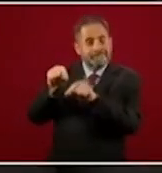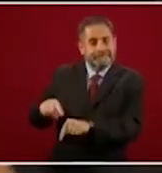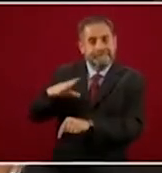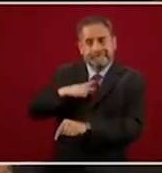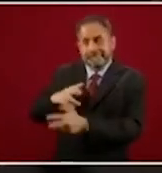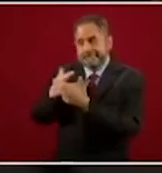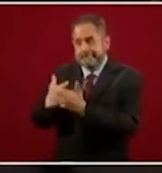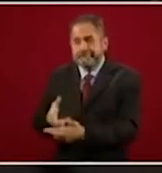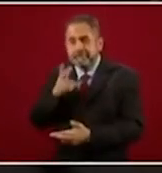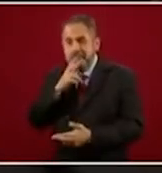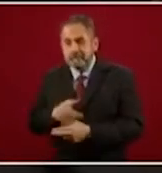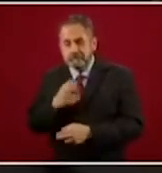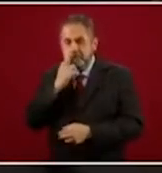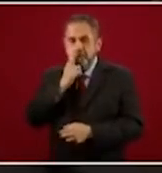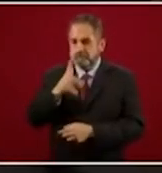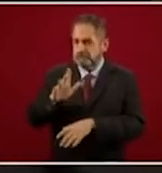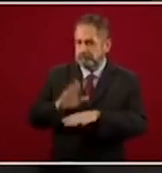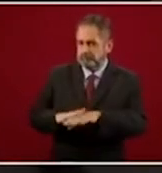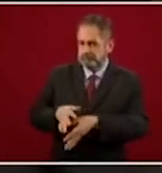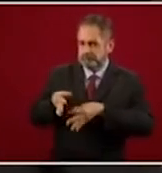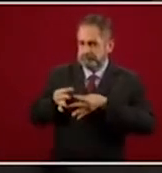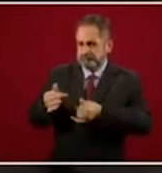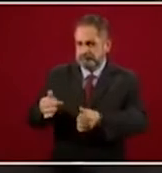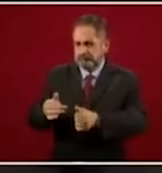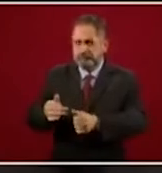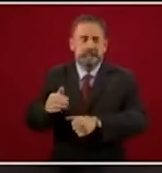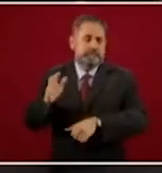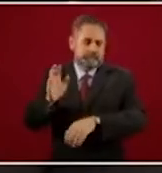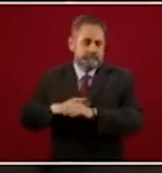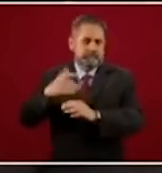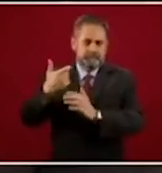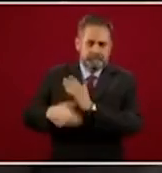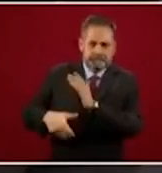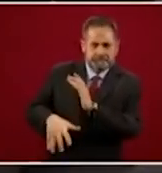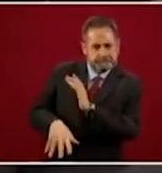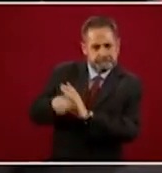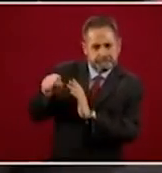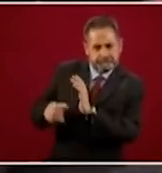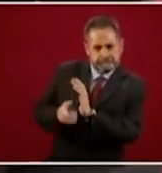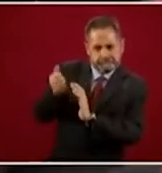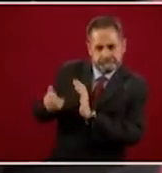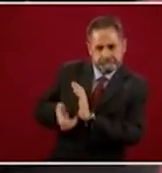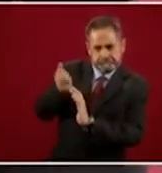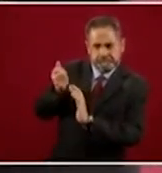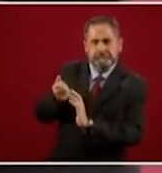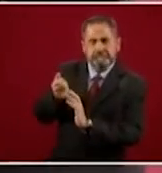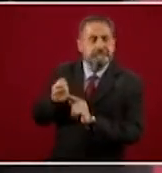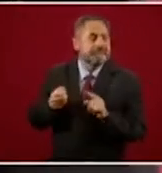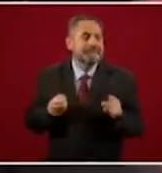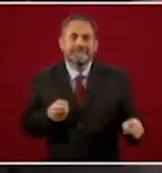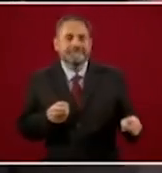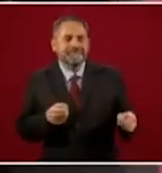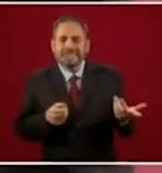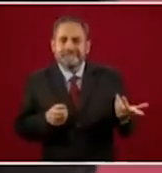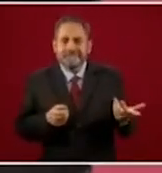y es de mejor calidad cuesta menos extra él entonces